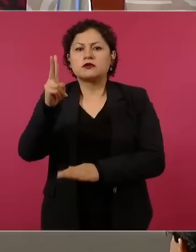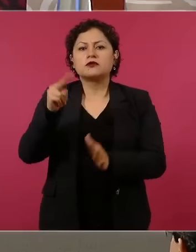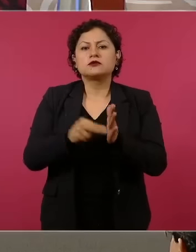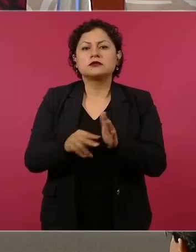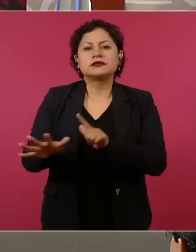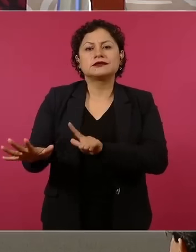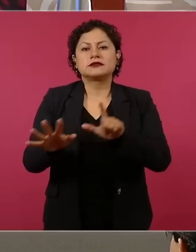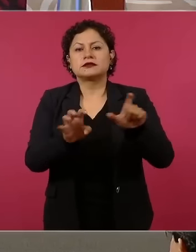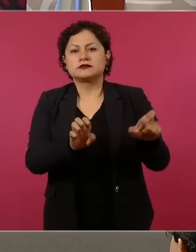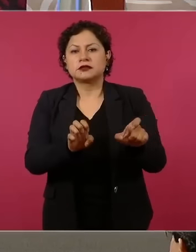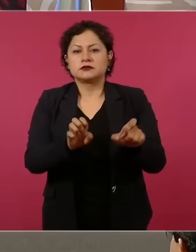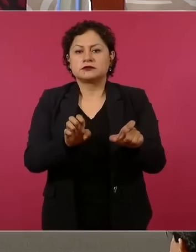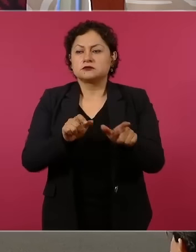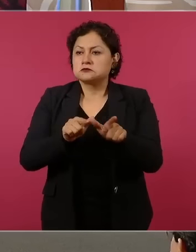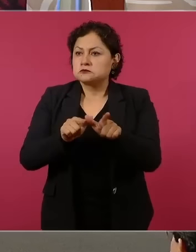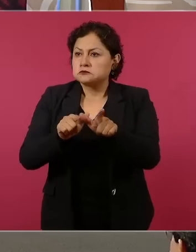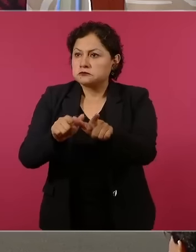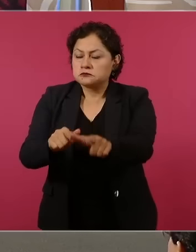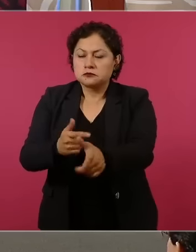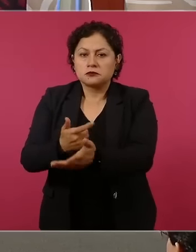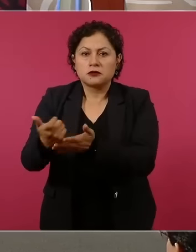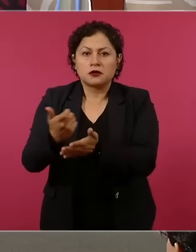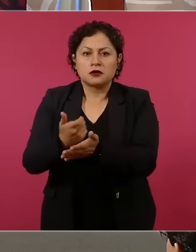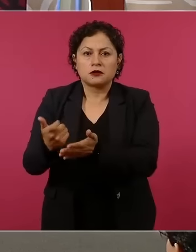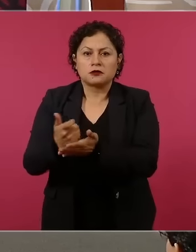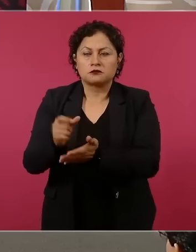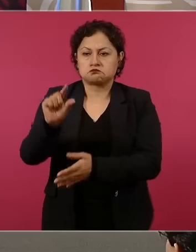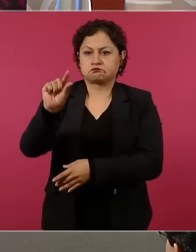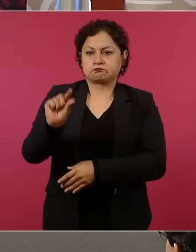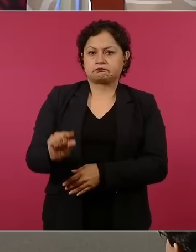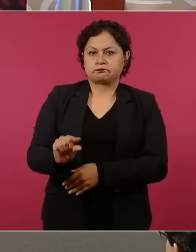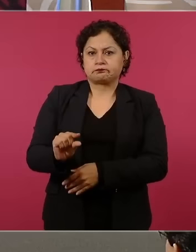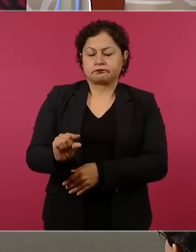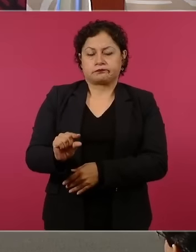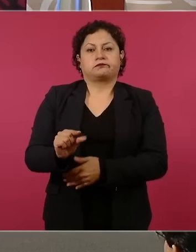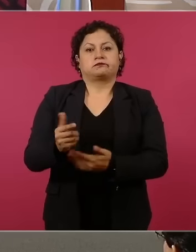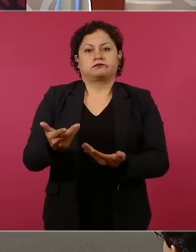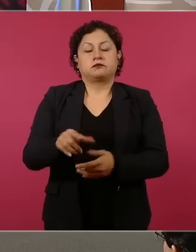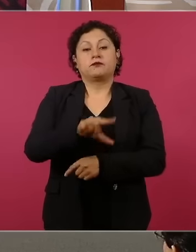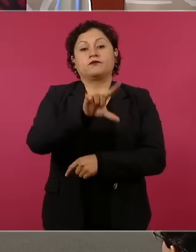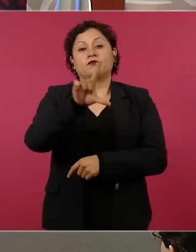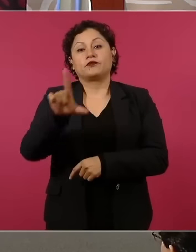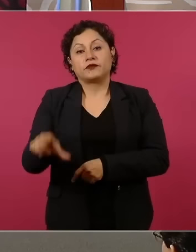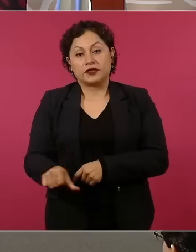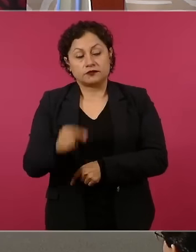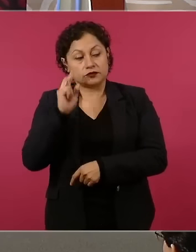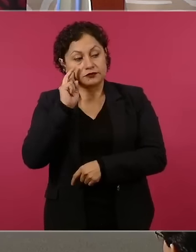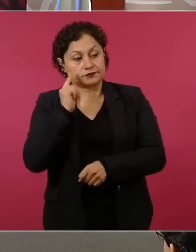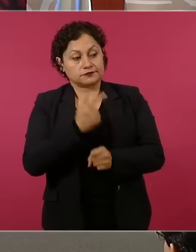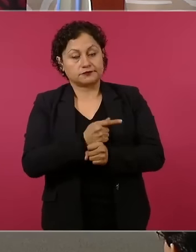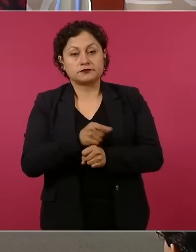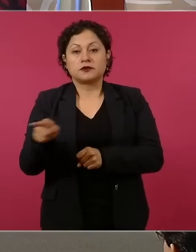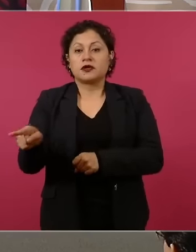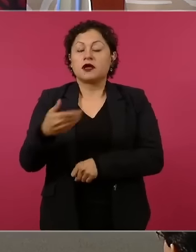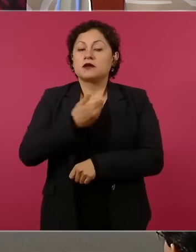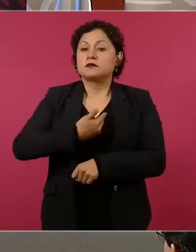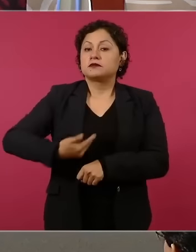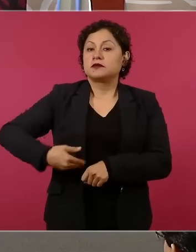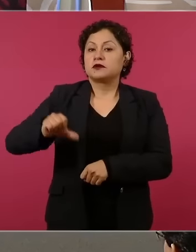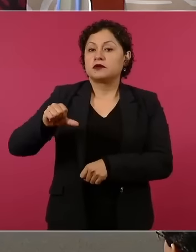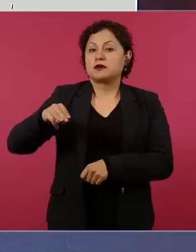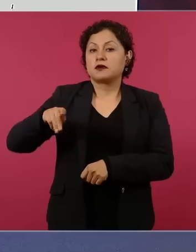2,700 pesos. Con esta realidad, en 2020, el presidente Andrés Manuel López Obrador presentó